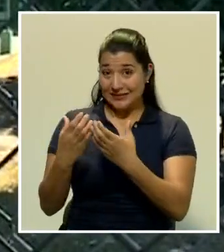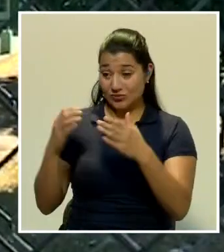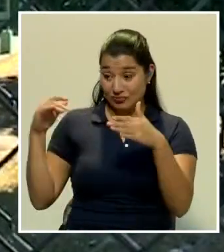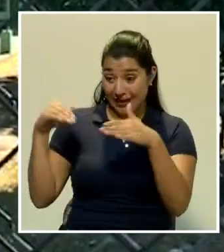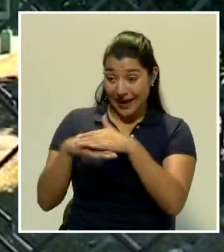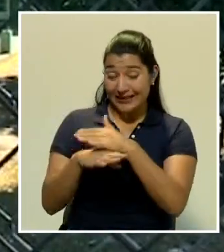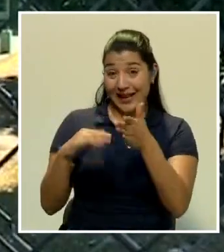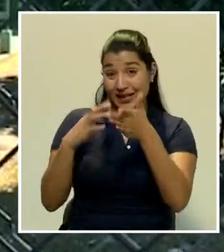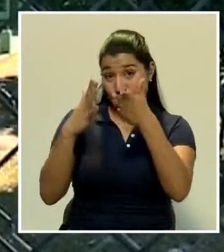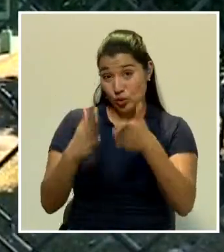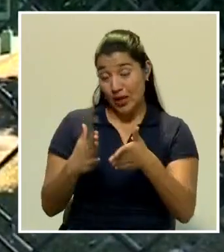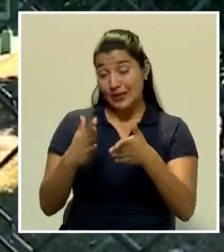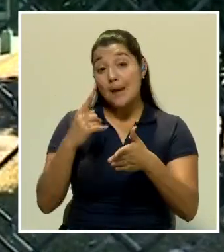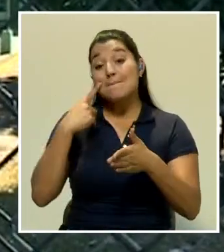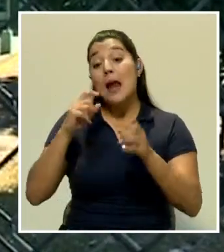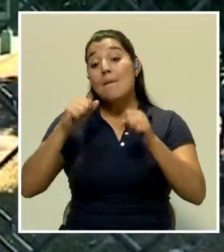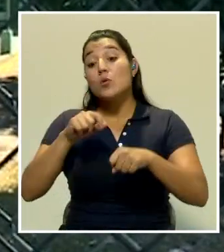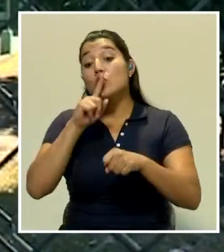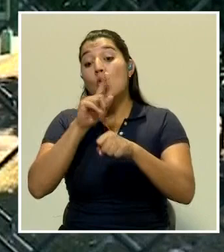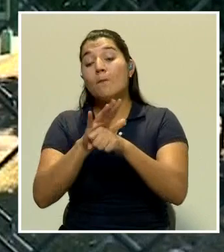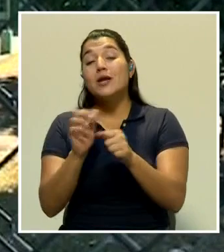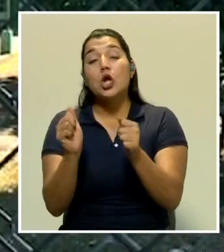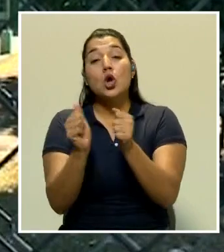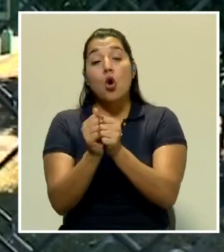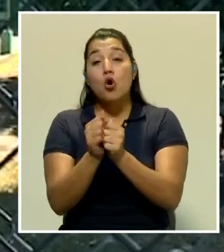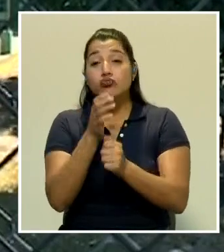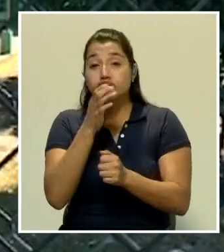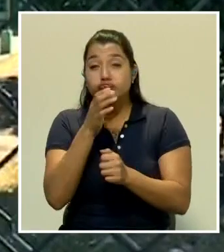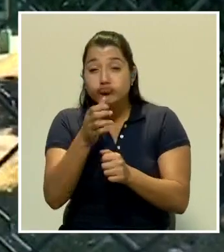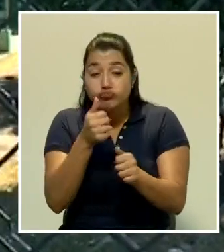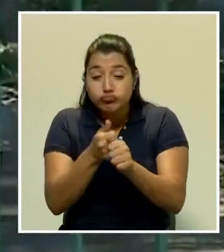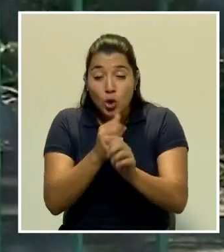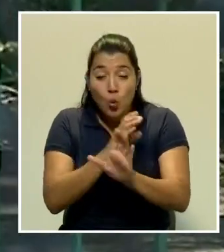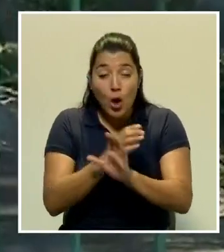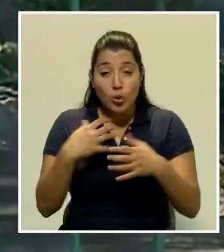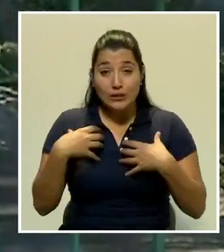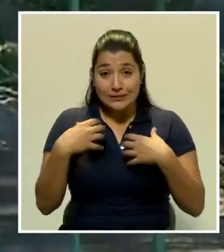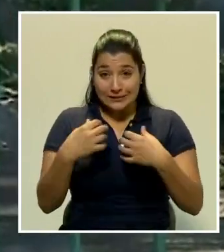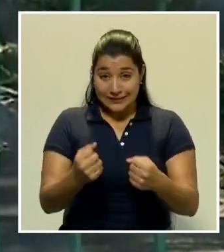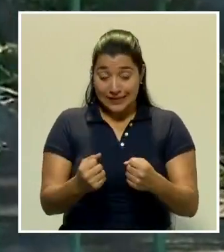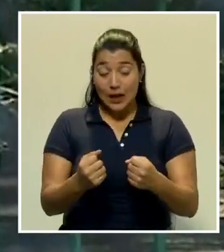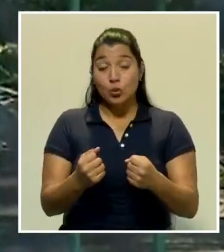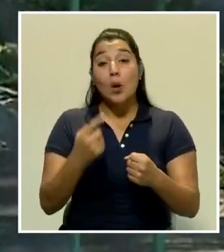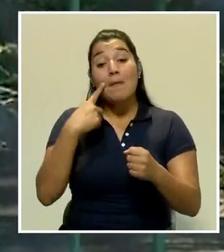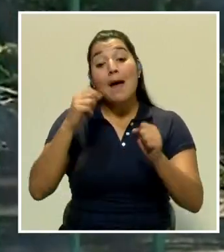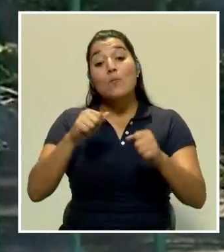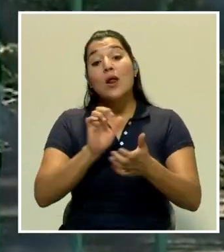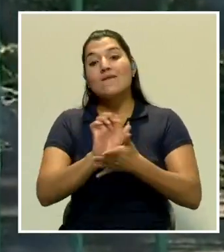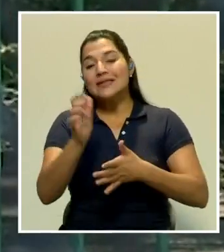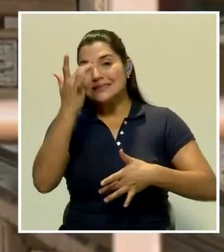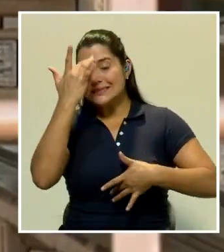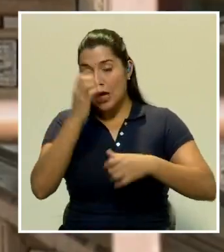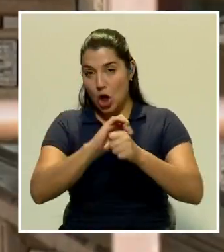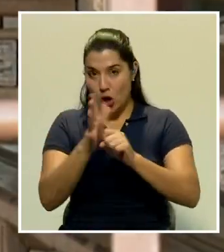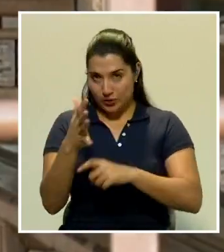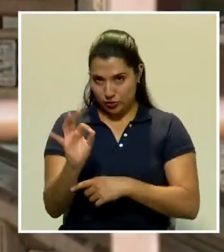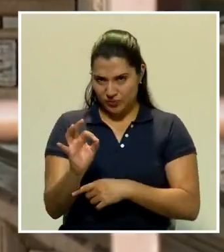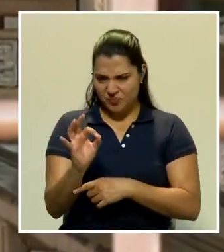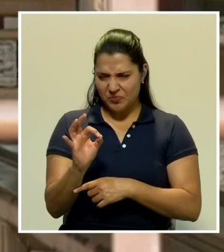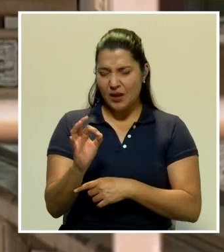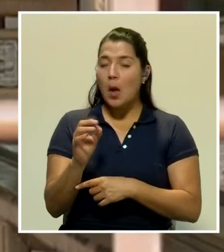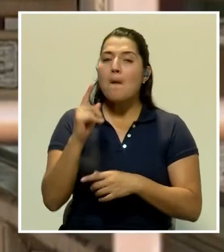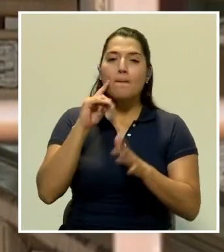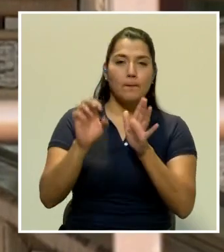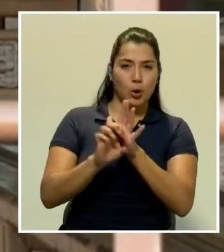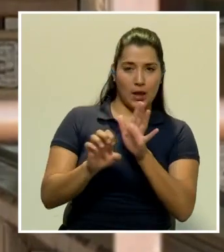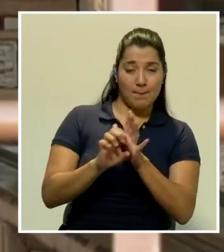manera que cumplan con todas las recomendaciones del Ministerio de Salud para evitar contagios del COVID-19. Entre lo que se analiza es la opción